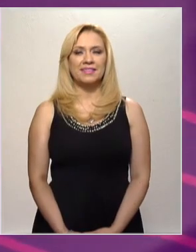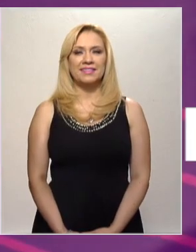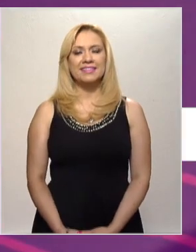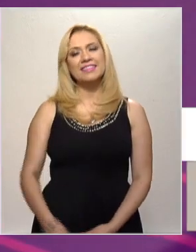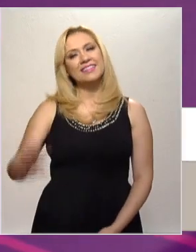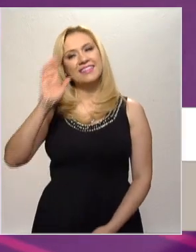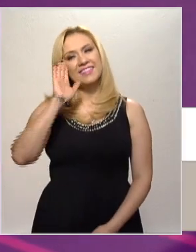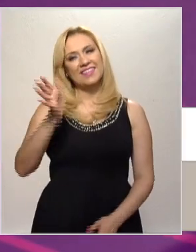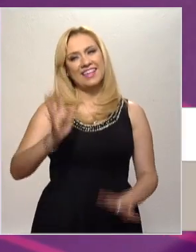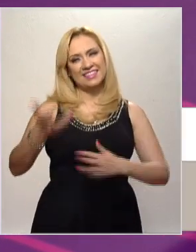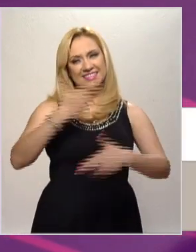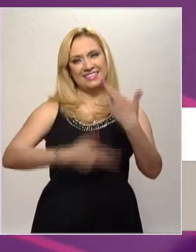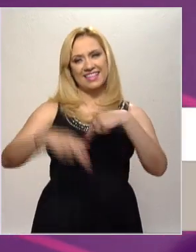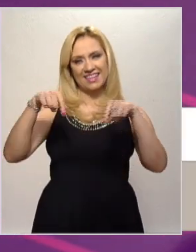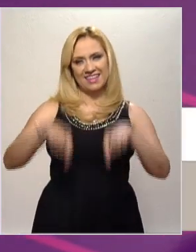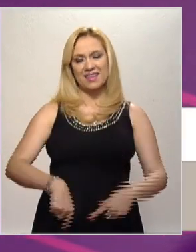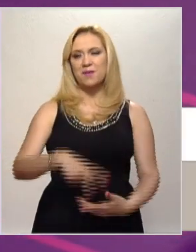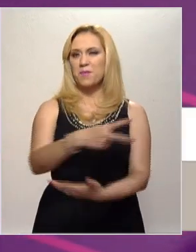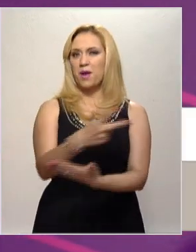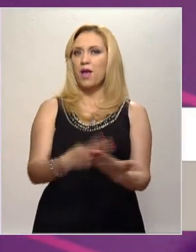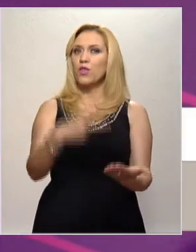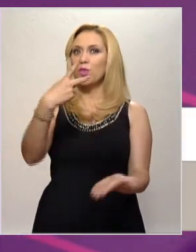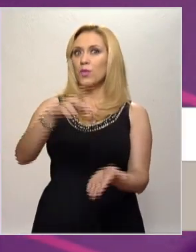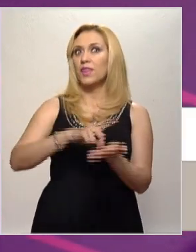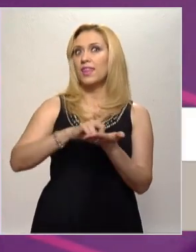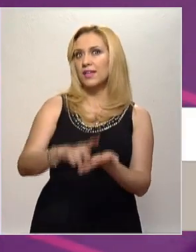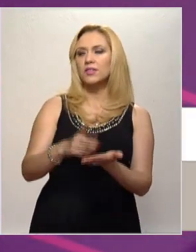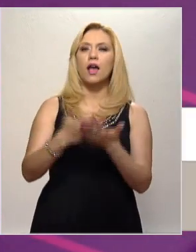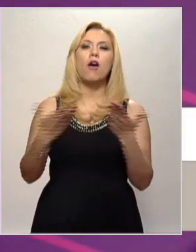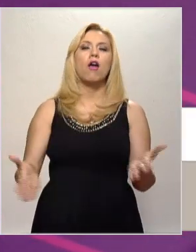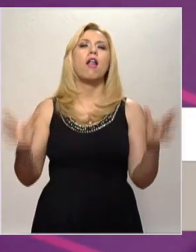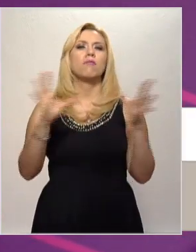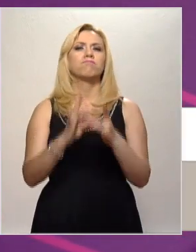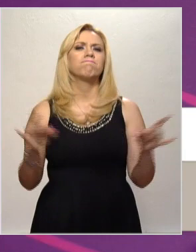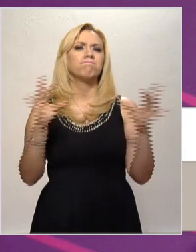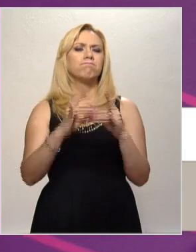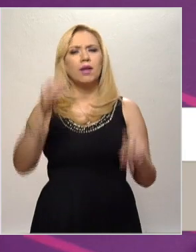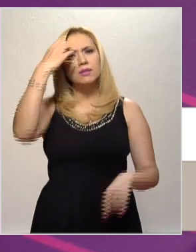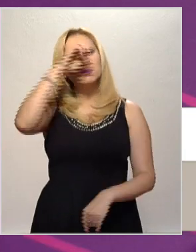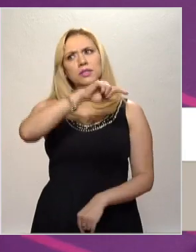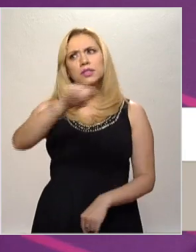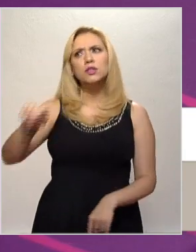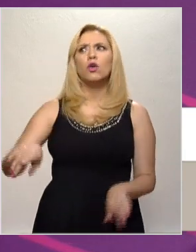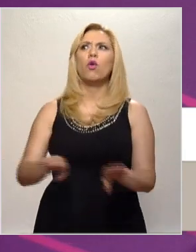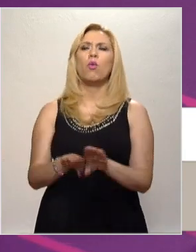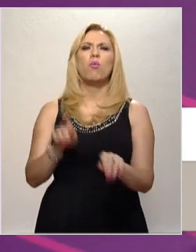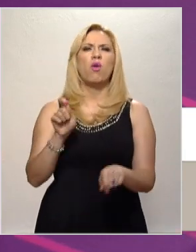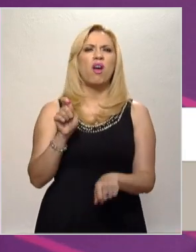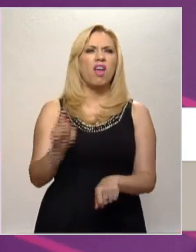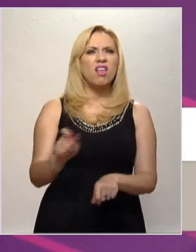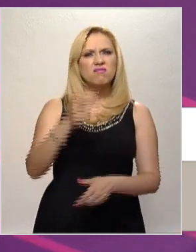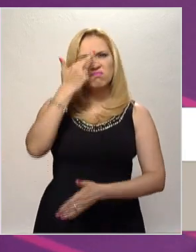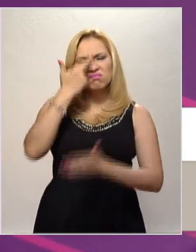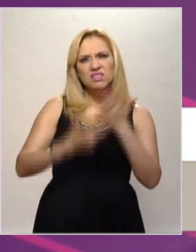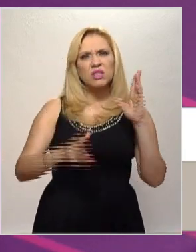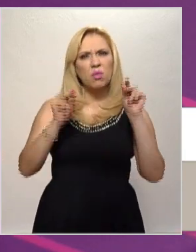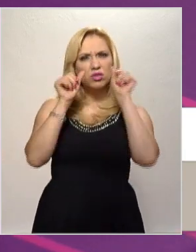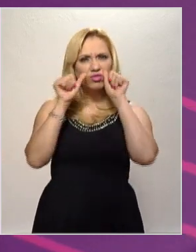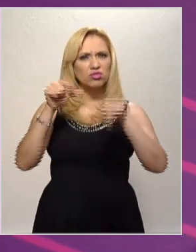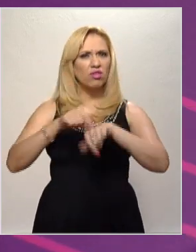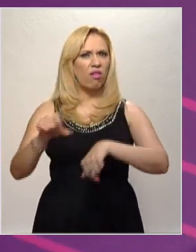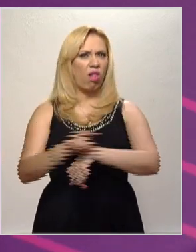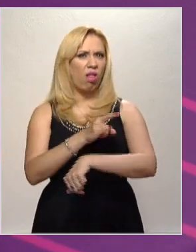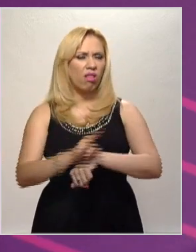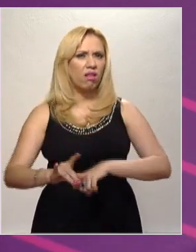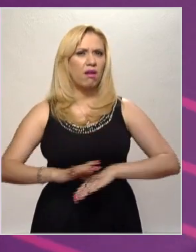¿Qué tal? Ya regresamos al programa Sus Derechos. Estamos platicando con expertas y expertos sobre violencia obstétrica y reproductiva. Y